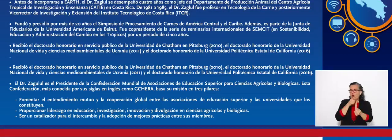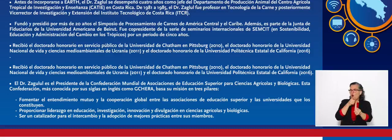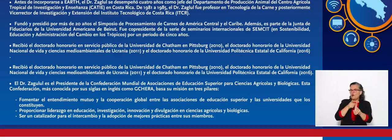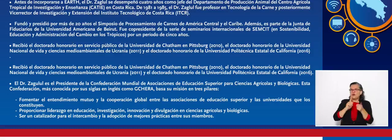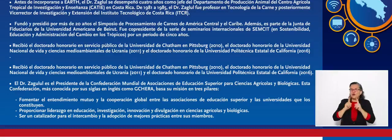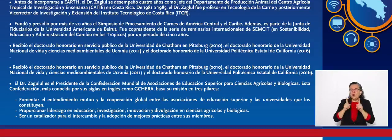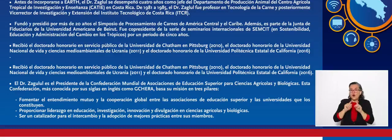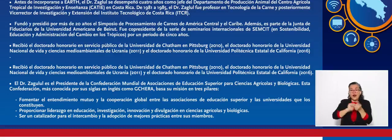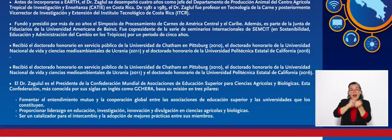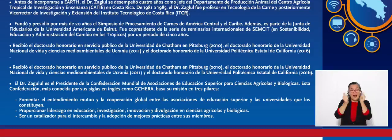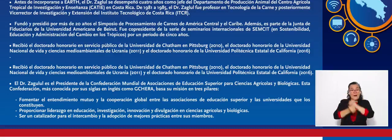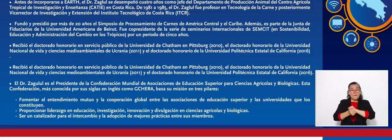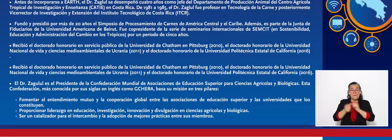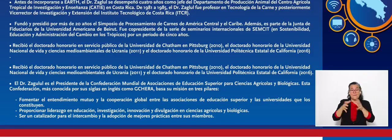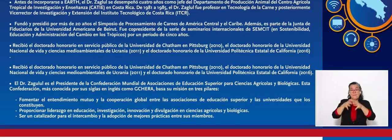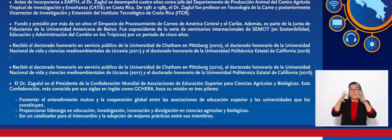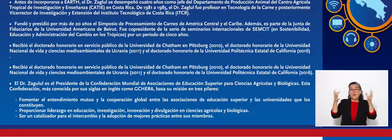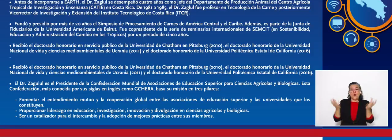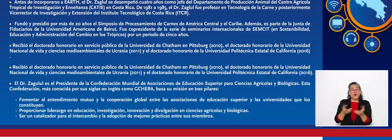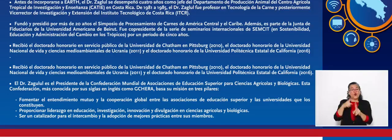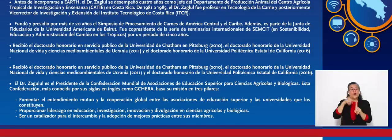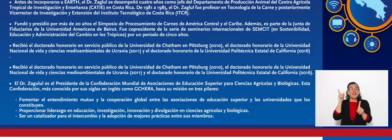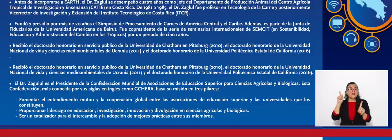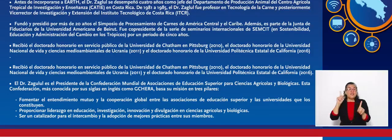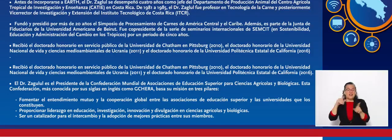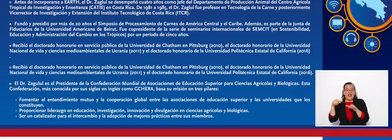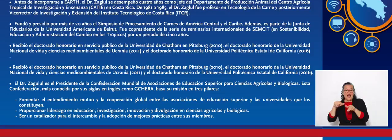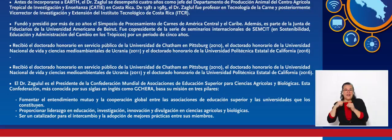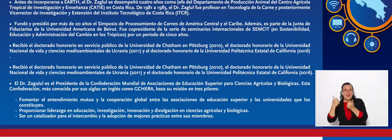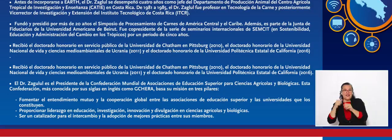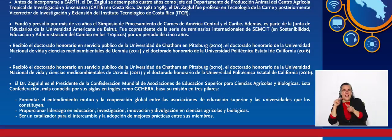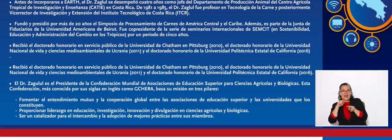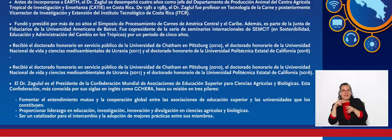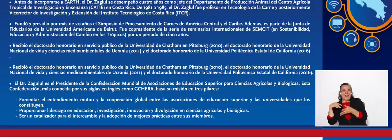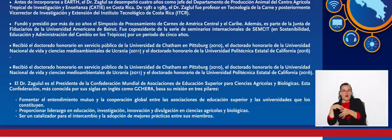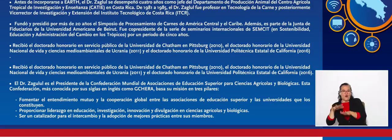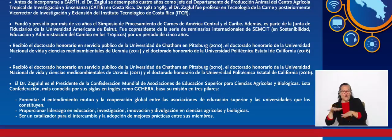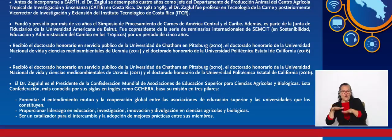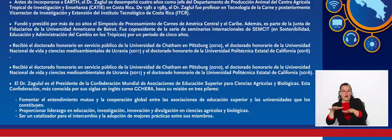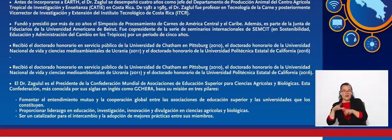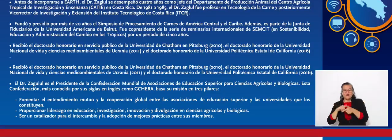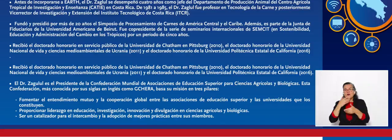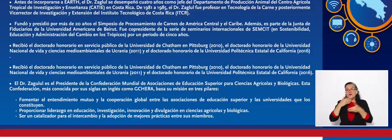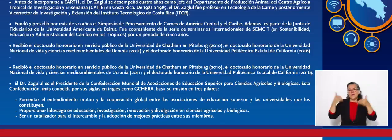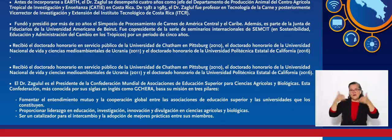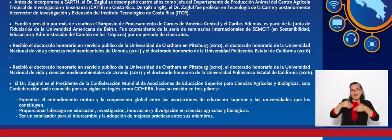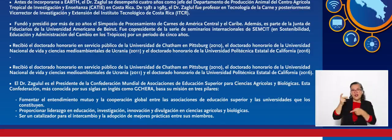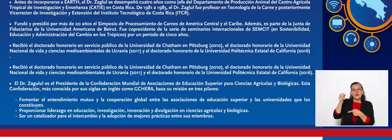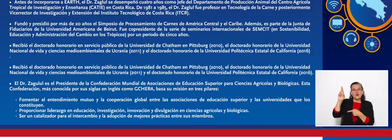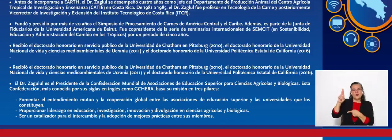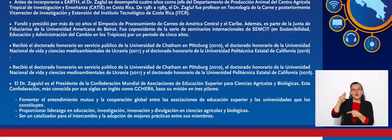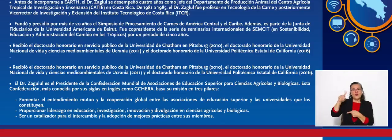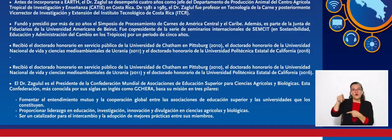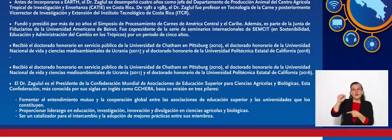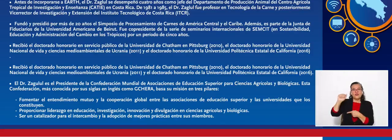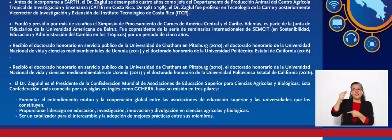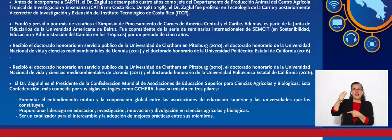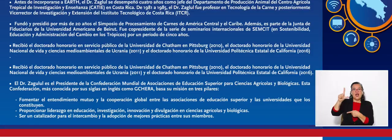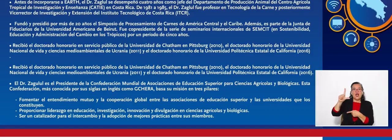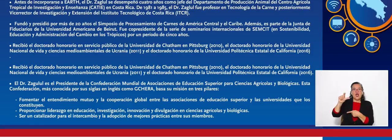cambiar el mundo desde las aulas. Para mí es un gran honor dar la bienvenida al doctor Saglú. Muchas gracias, doctor. Adelante.